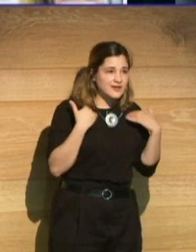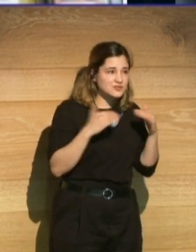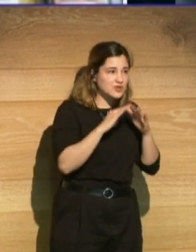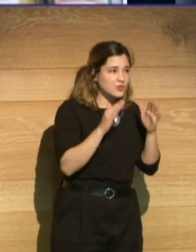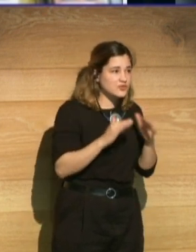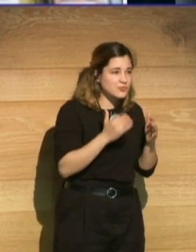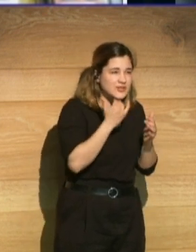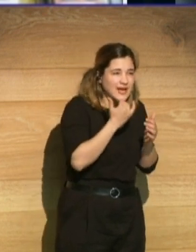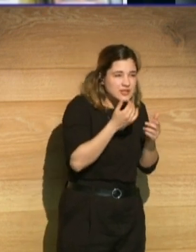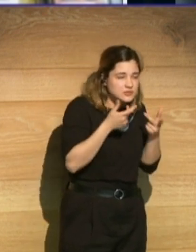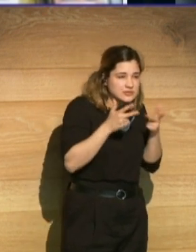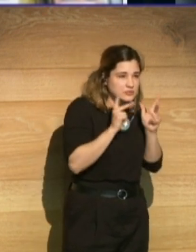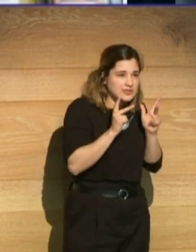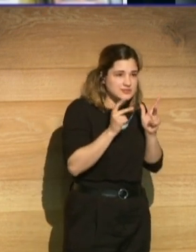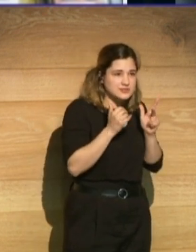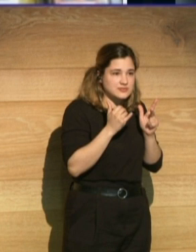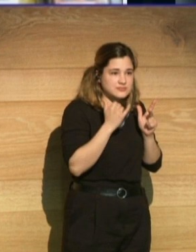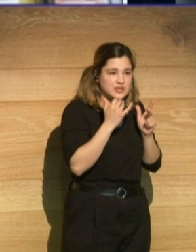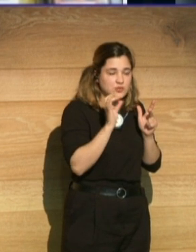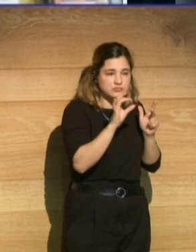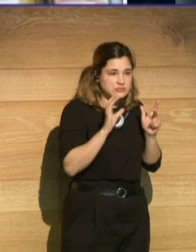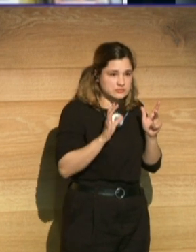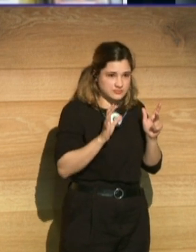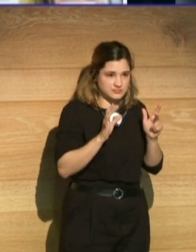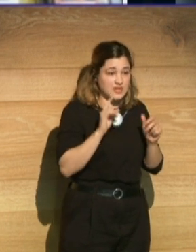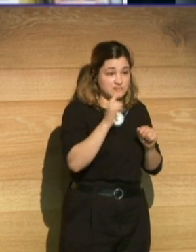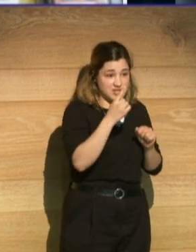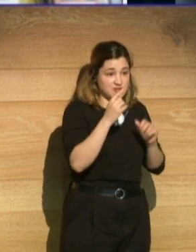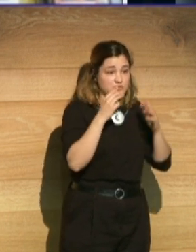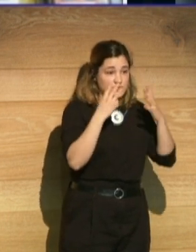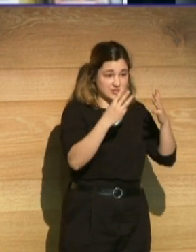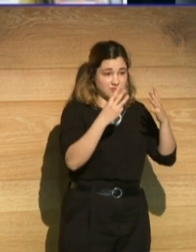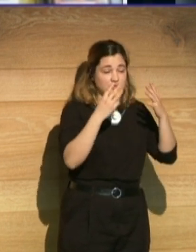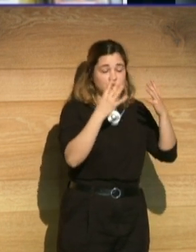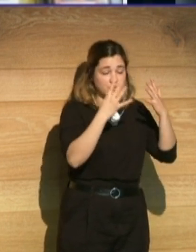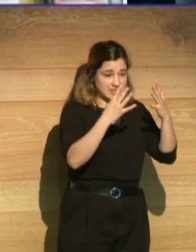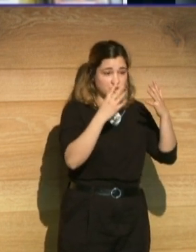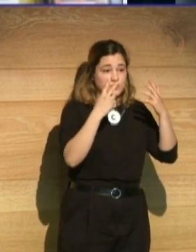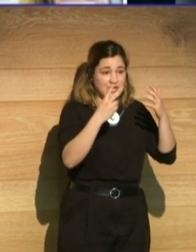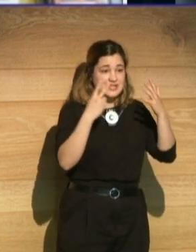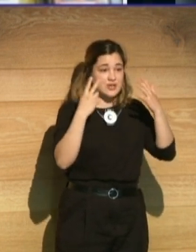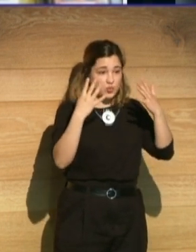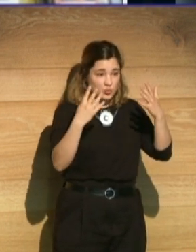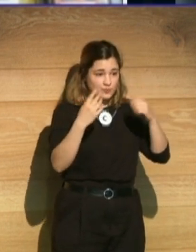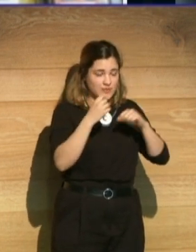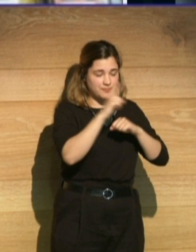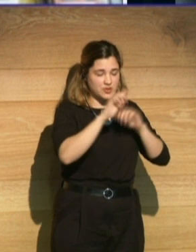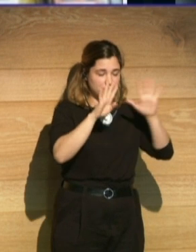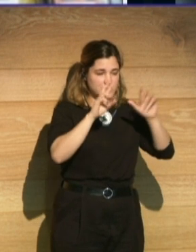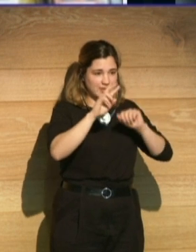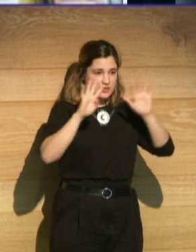resquicio de democracia, en 1929 Mussolini, según la versión que